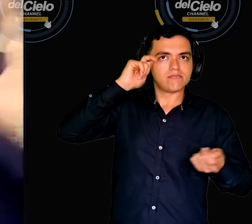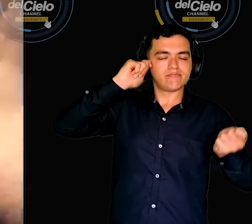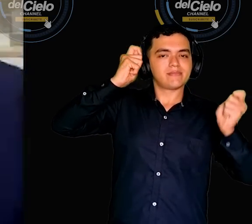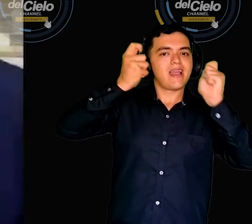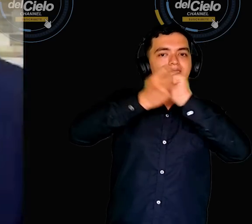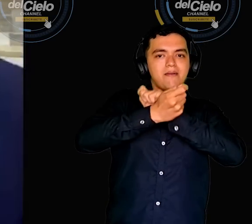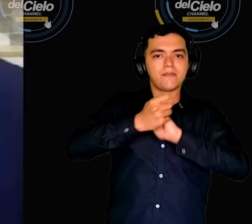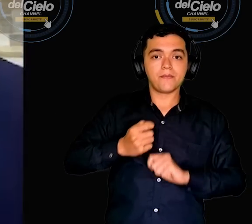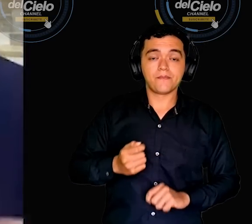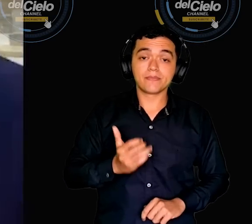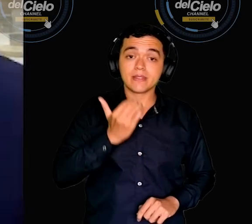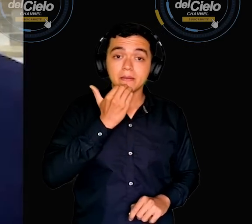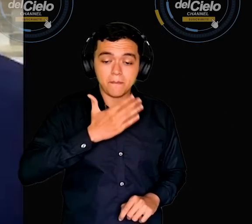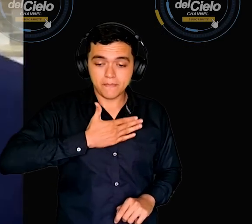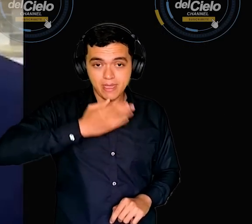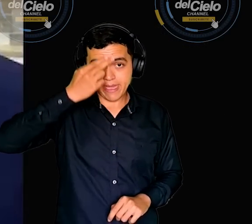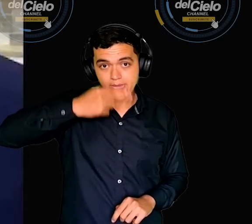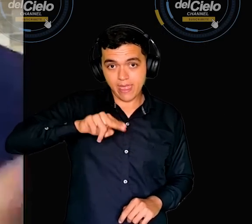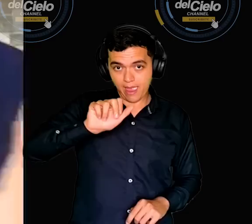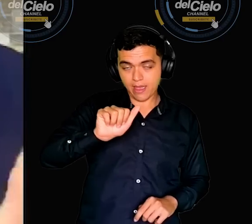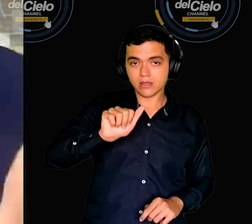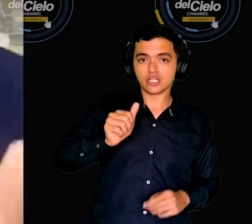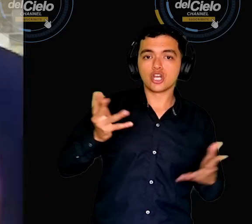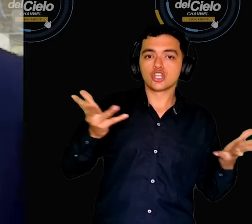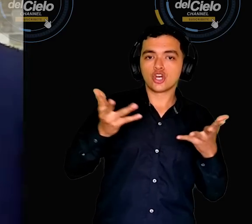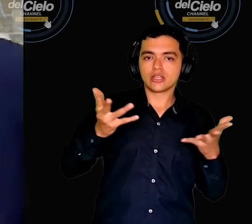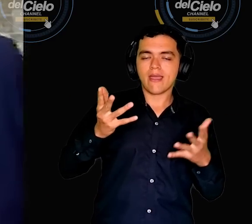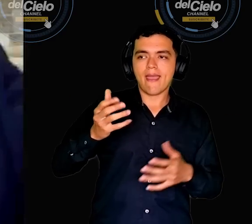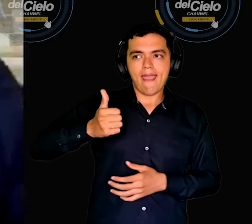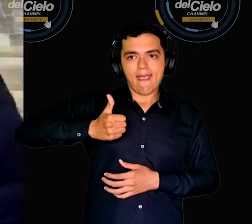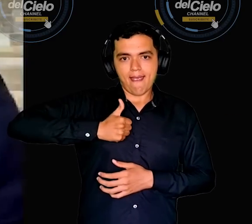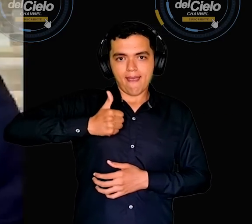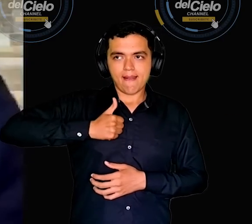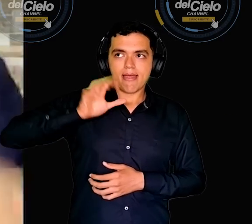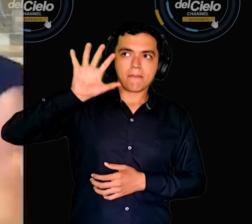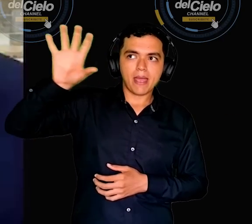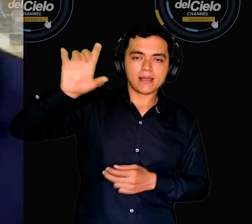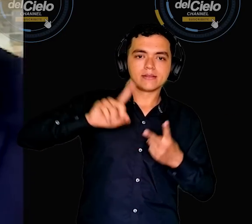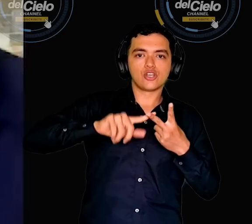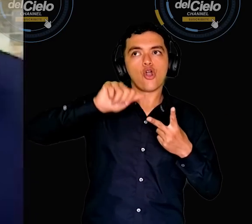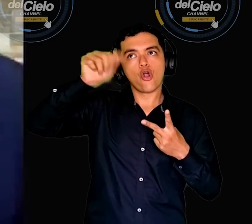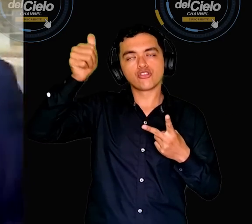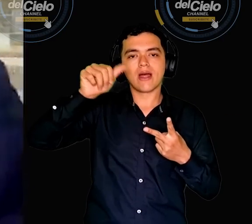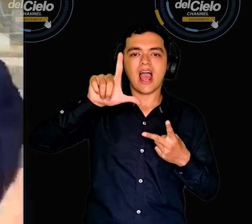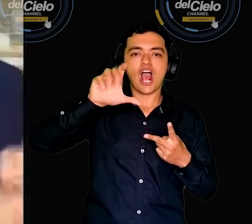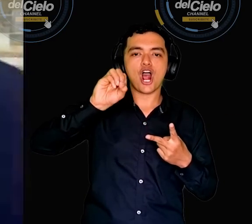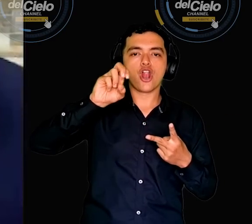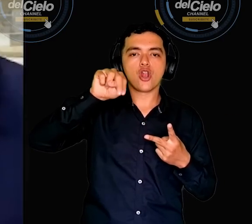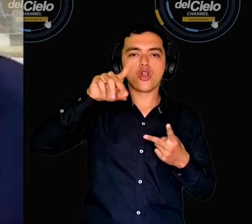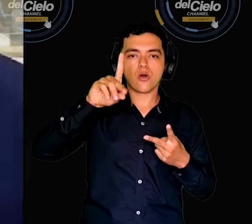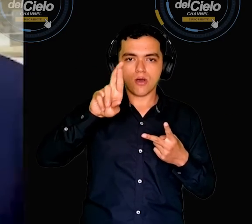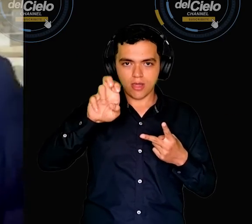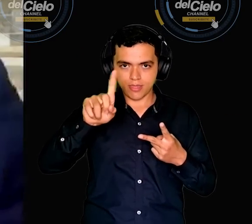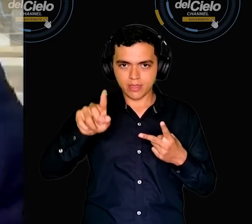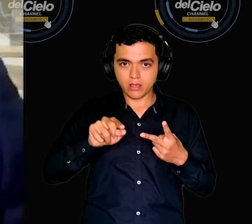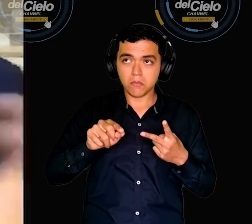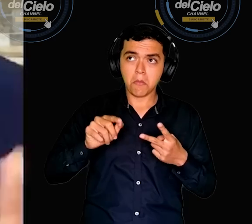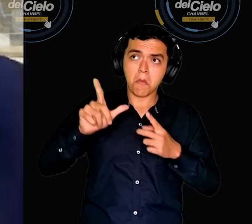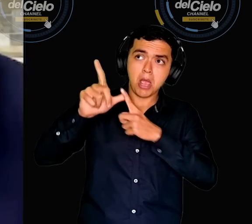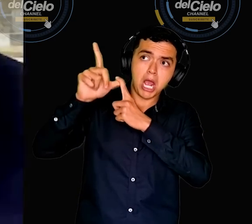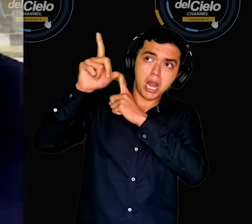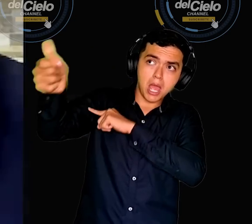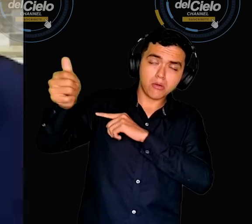bien. Y si tú lo amarras y no lo dejas, porque se puede caer y se puede hacer